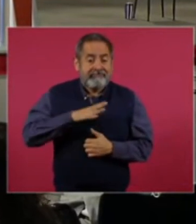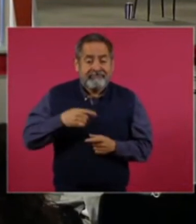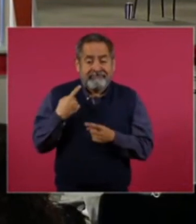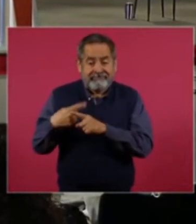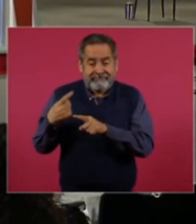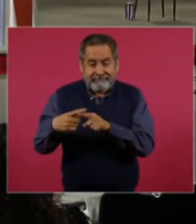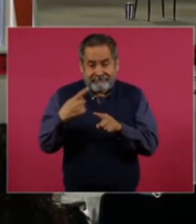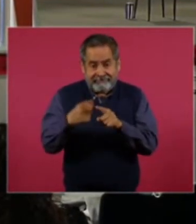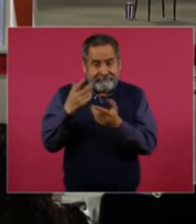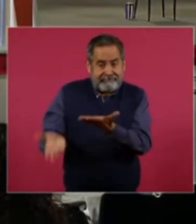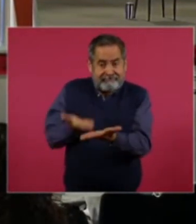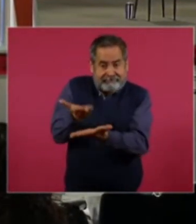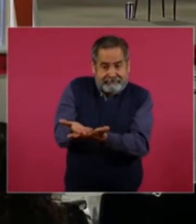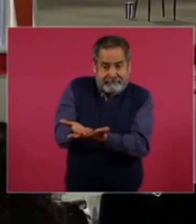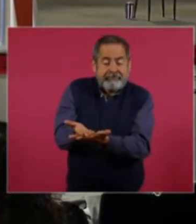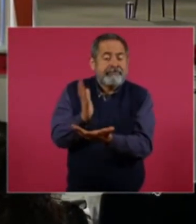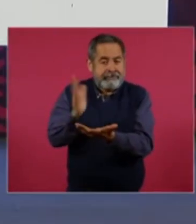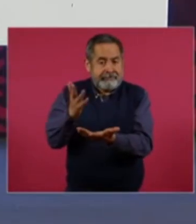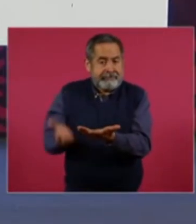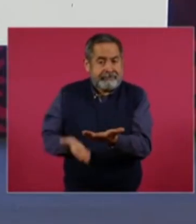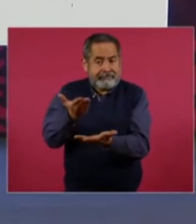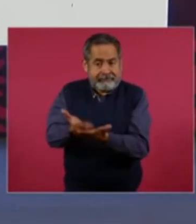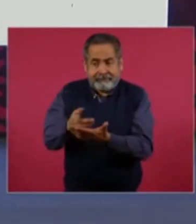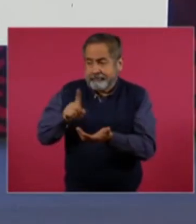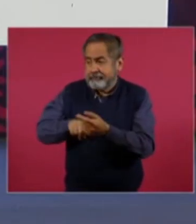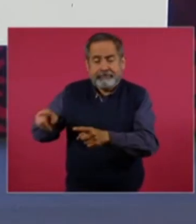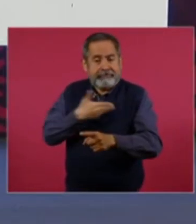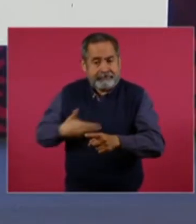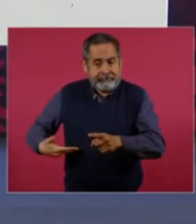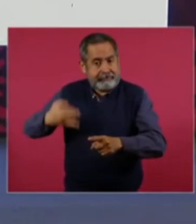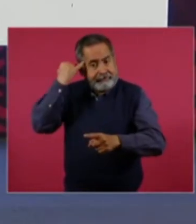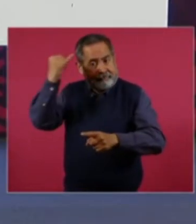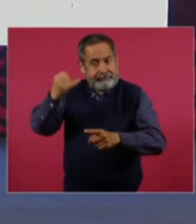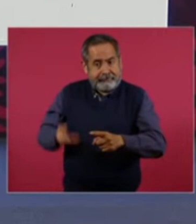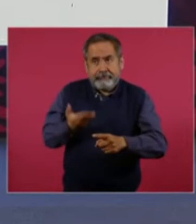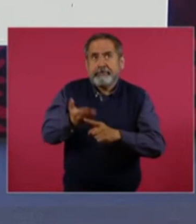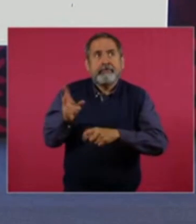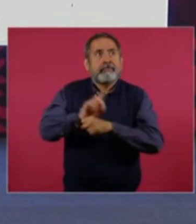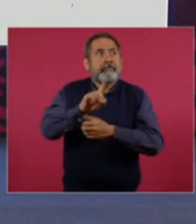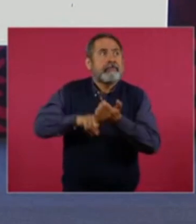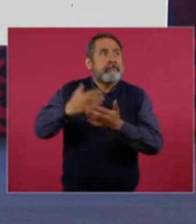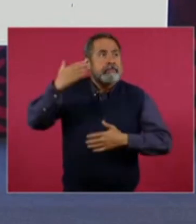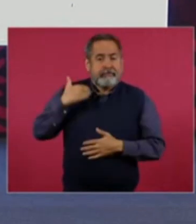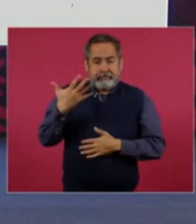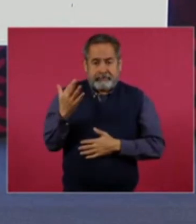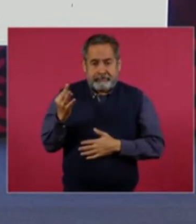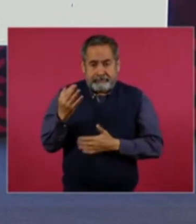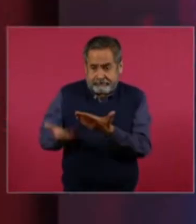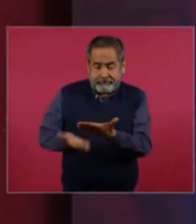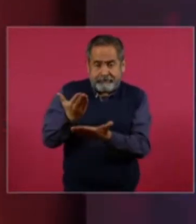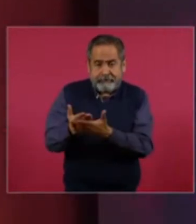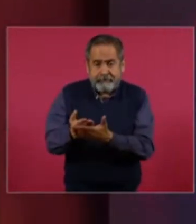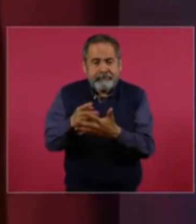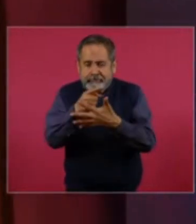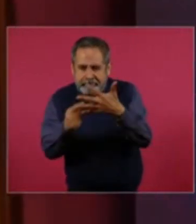reformas que se han presentado por parte del presidente desde el 5 de febrero, pero una de ellas es la que más